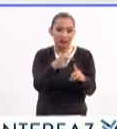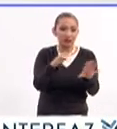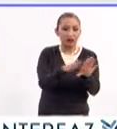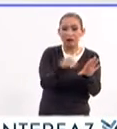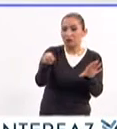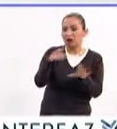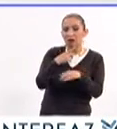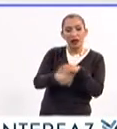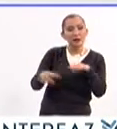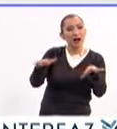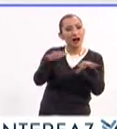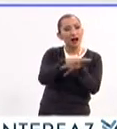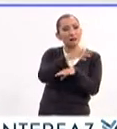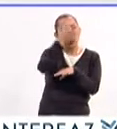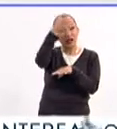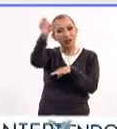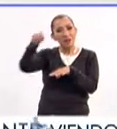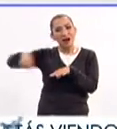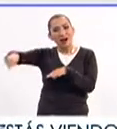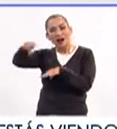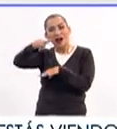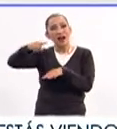cómo afecta el cambio climático